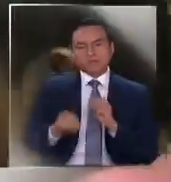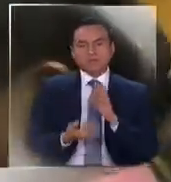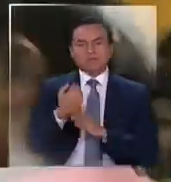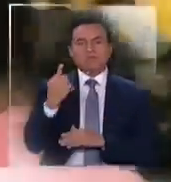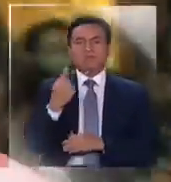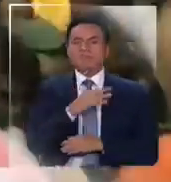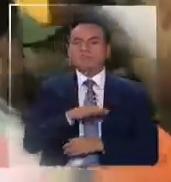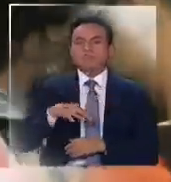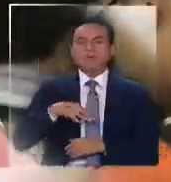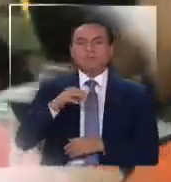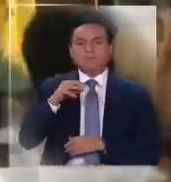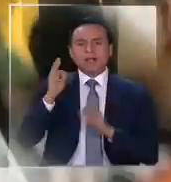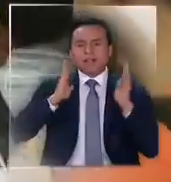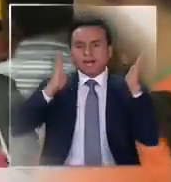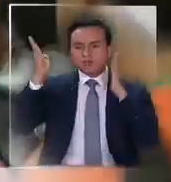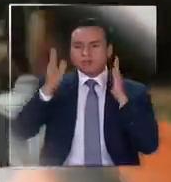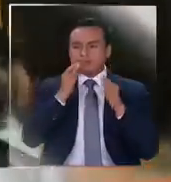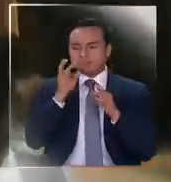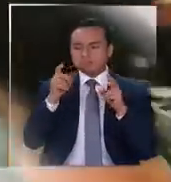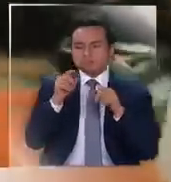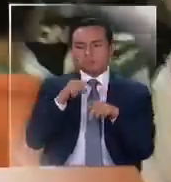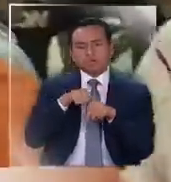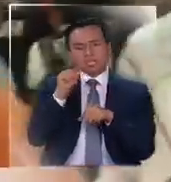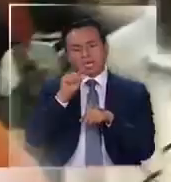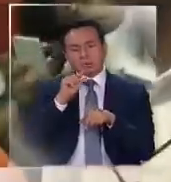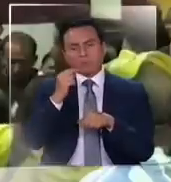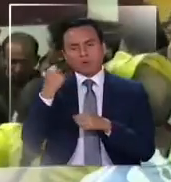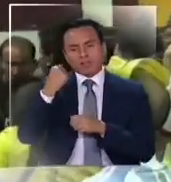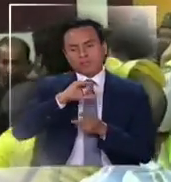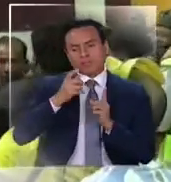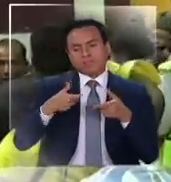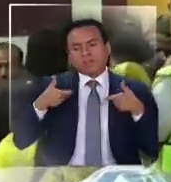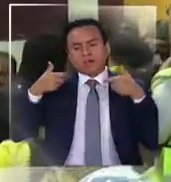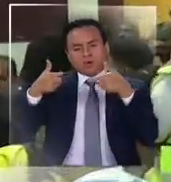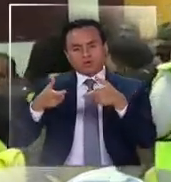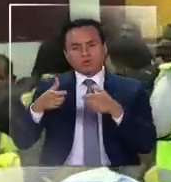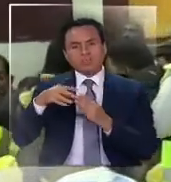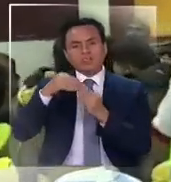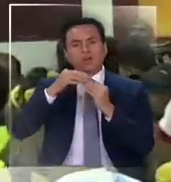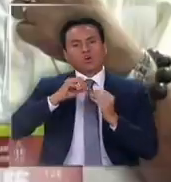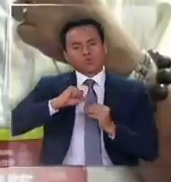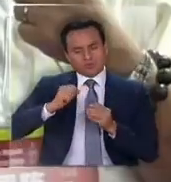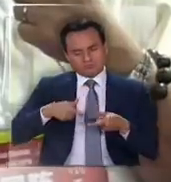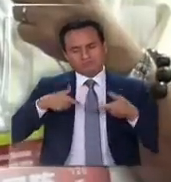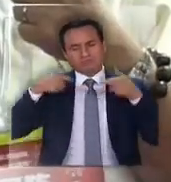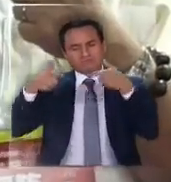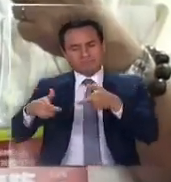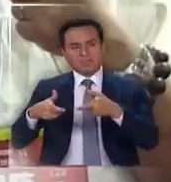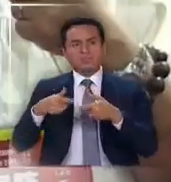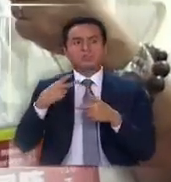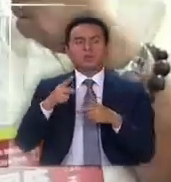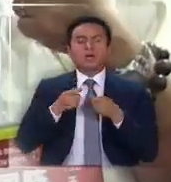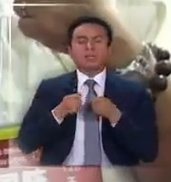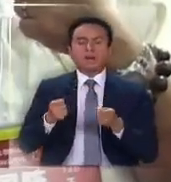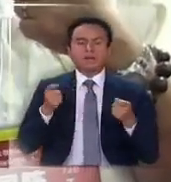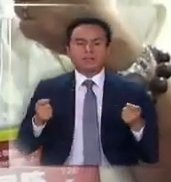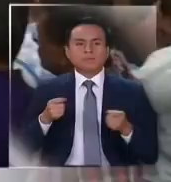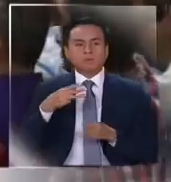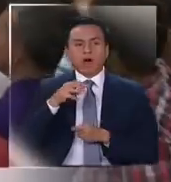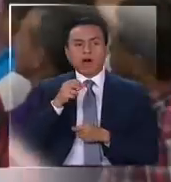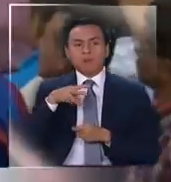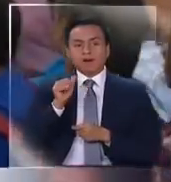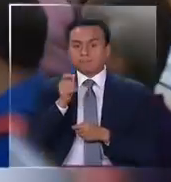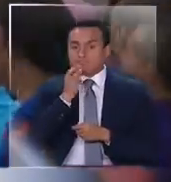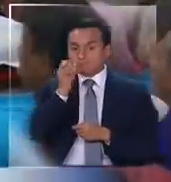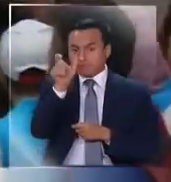ministro malayo pretende ocupar el poder por poco tiempo y luego traspasarlo a otro líder opositor. Desde su campaña, Mohamad dejó claro que